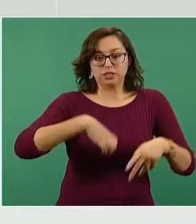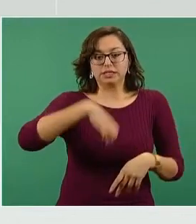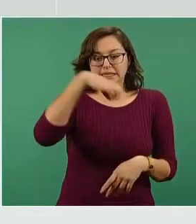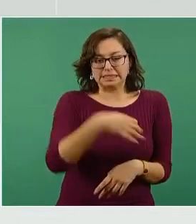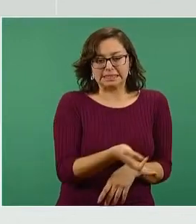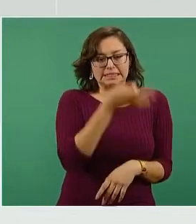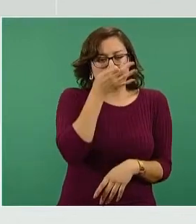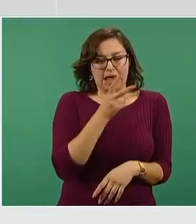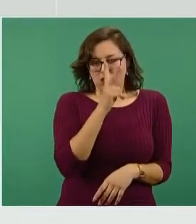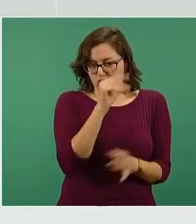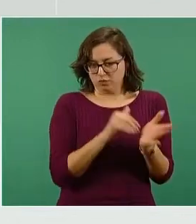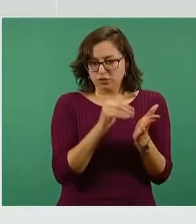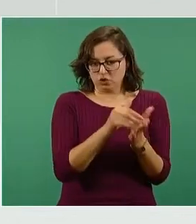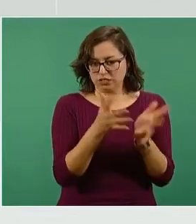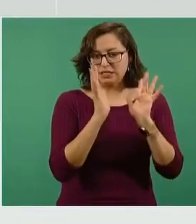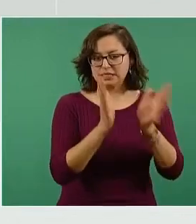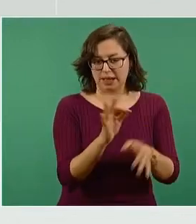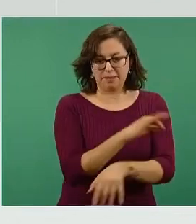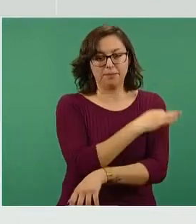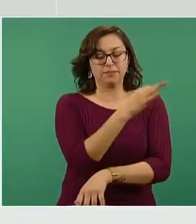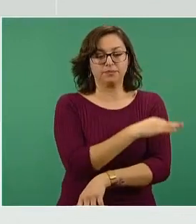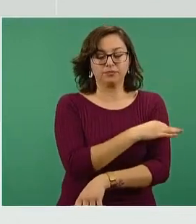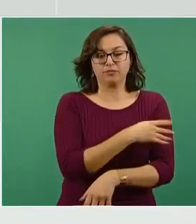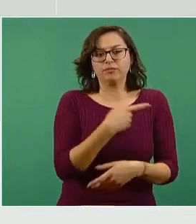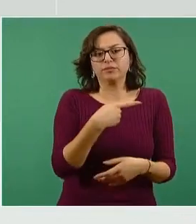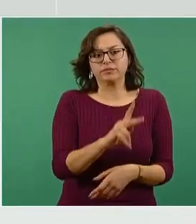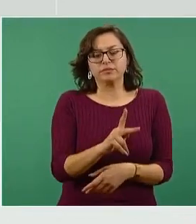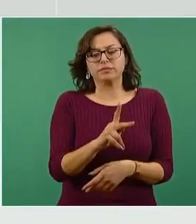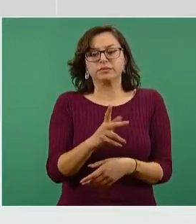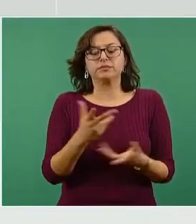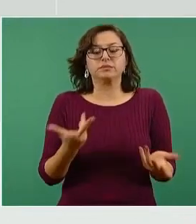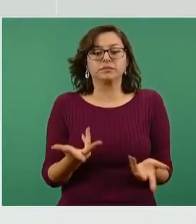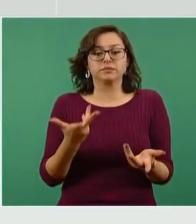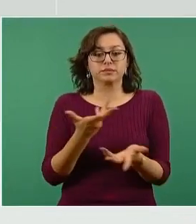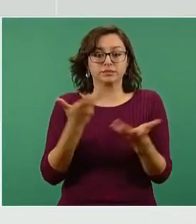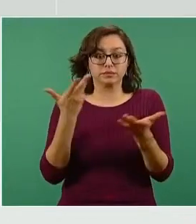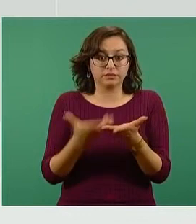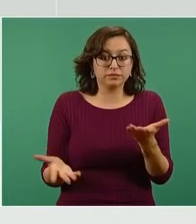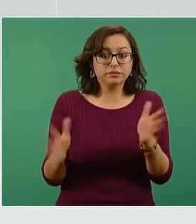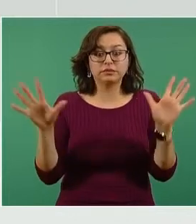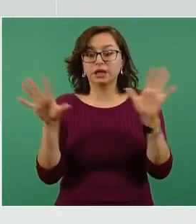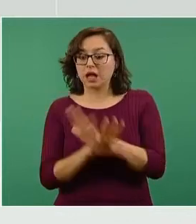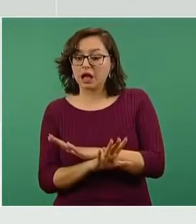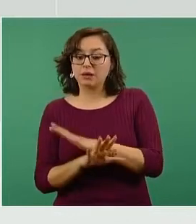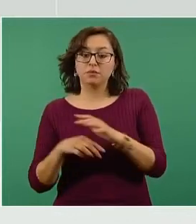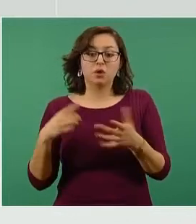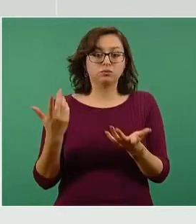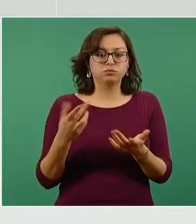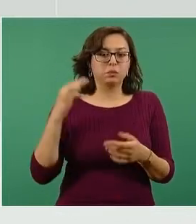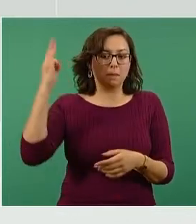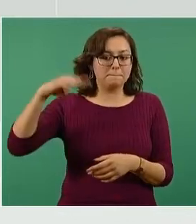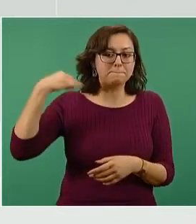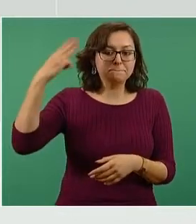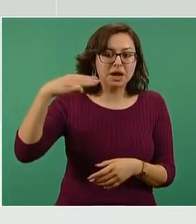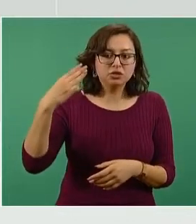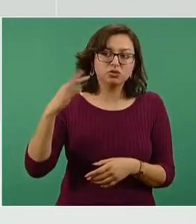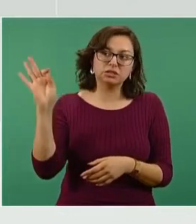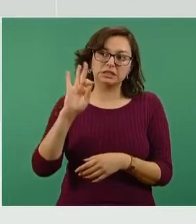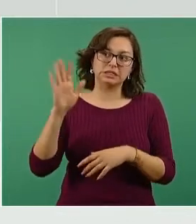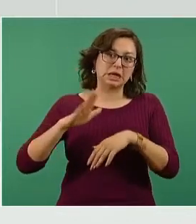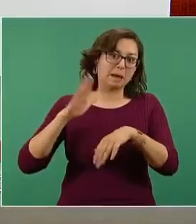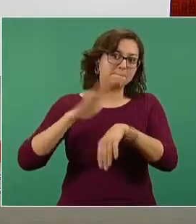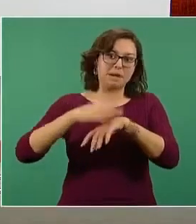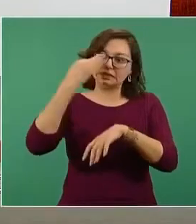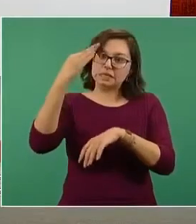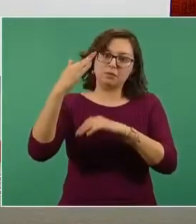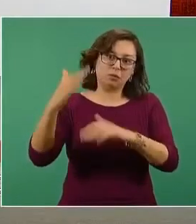2 vacunados? Si se mueve este esquema que se tenía previsto para el mes de marzo, en primer